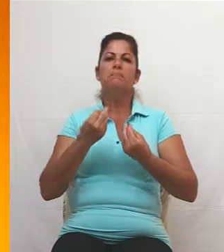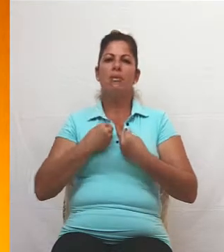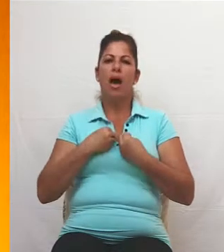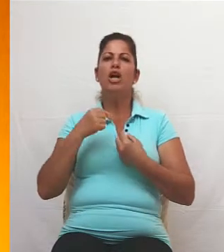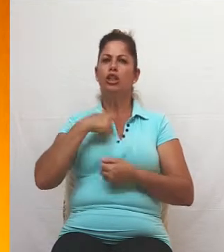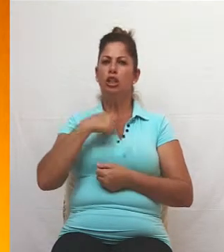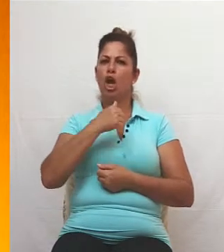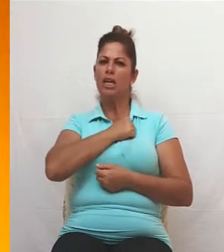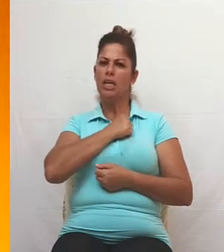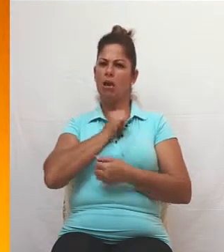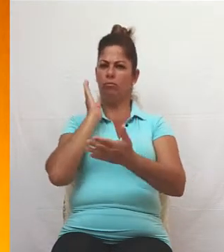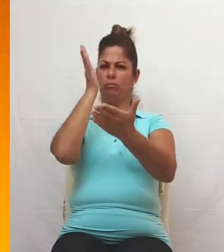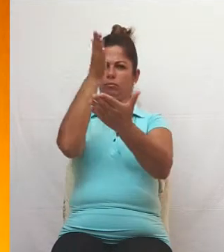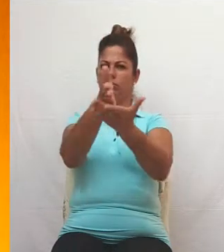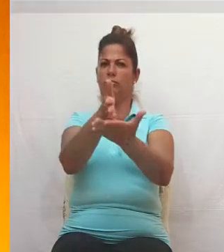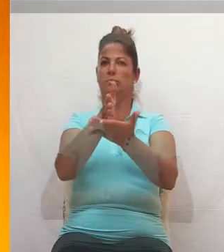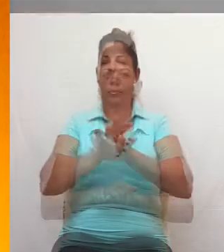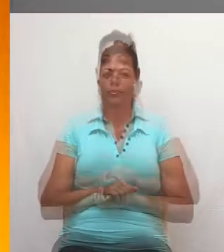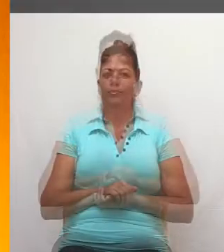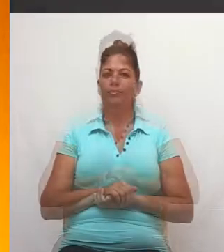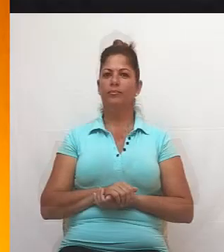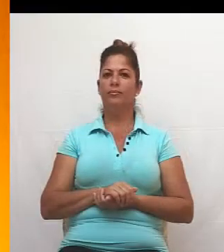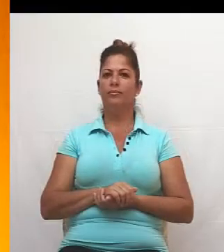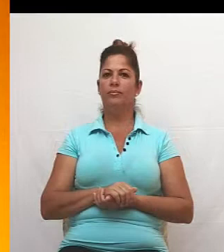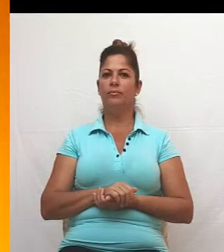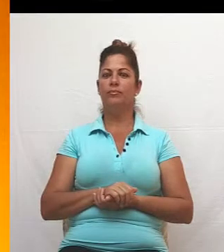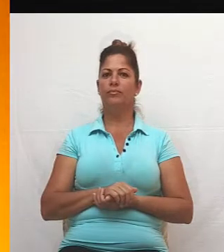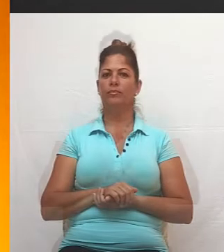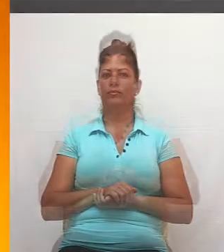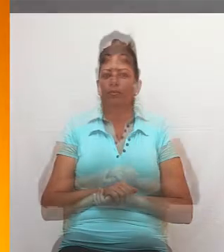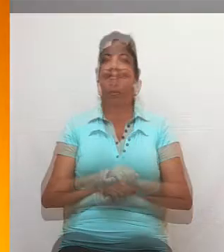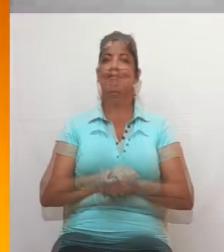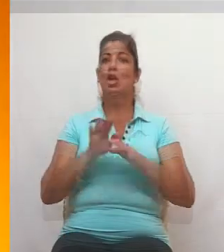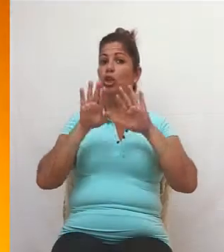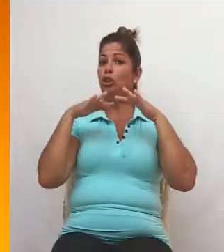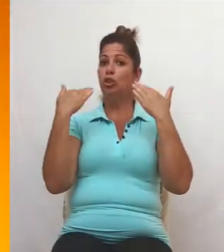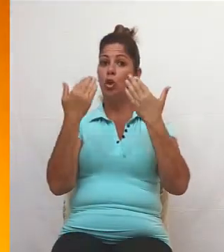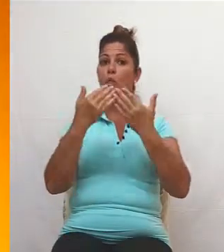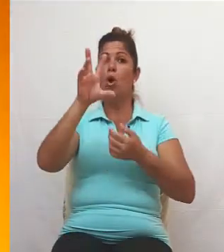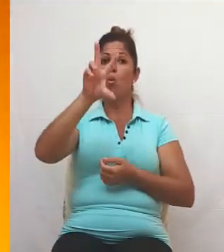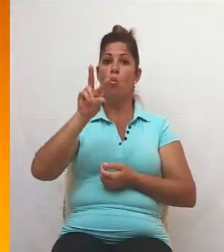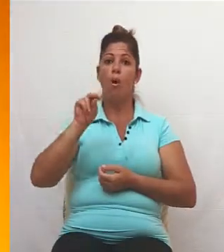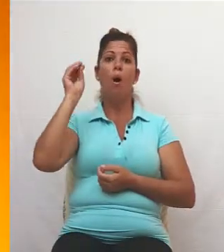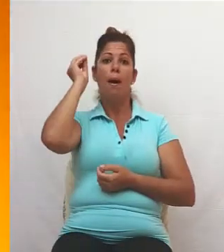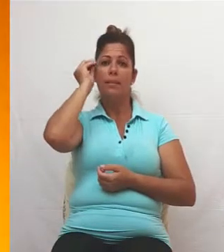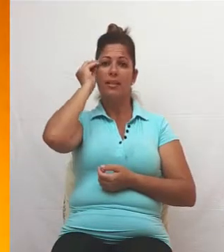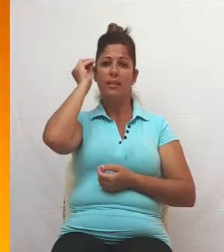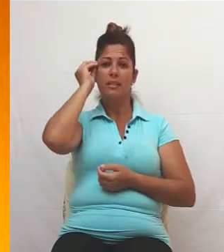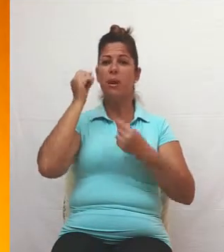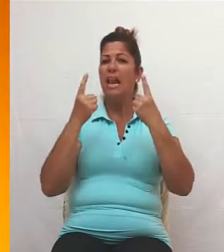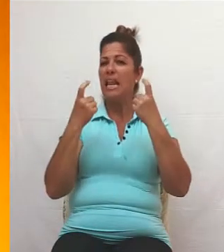es como tener clara la motivación de hacia dónde todo nuevo aprendizaje